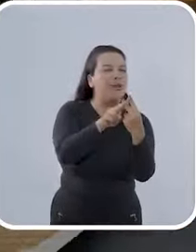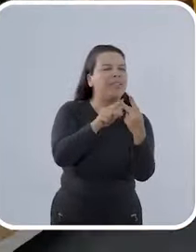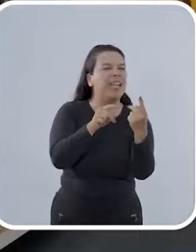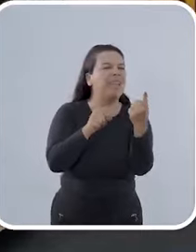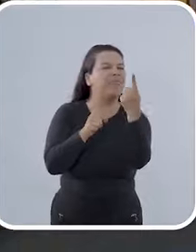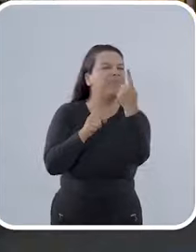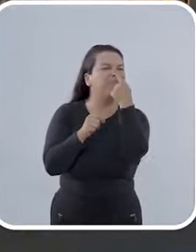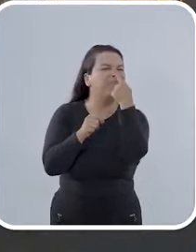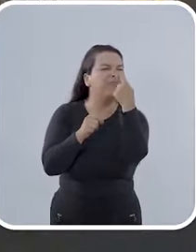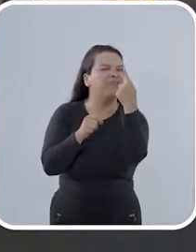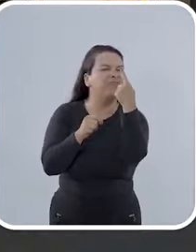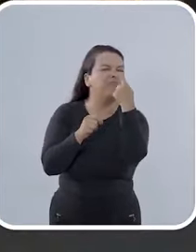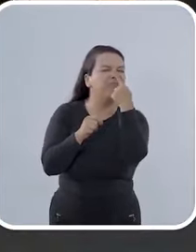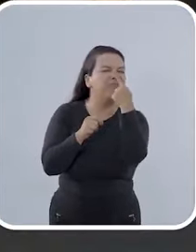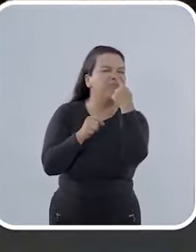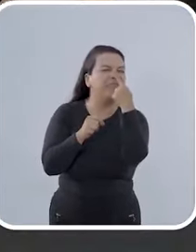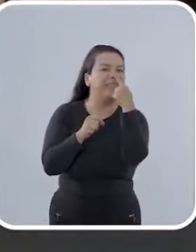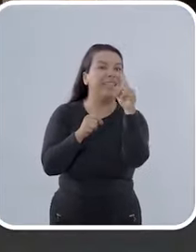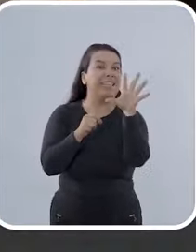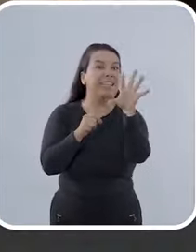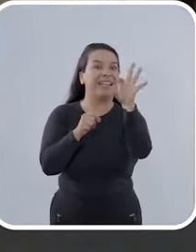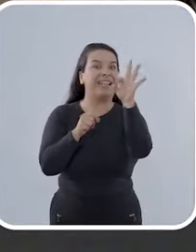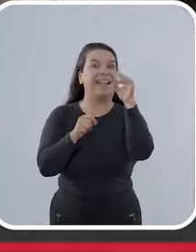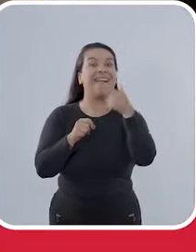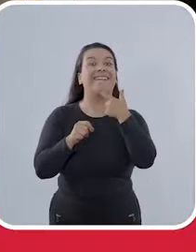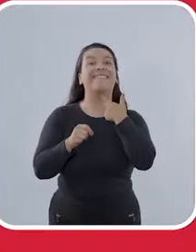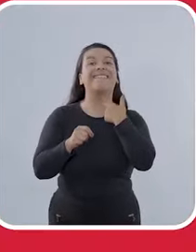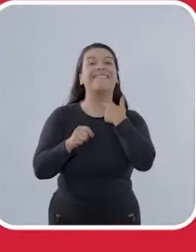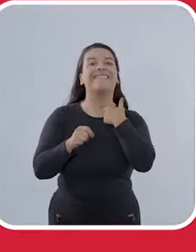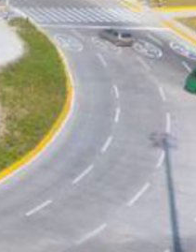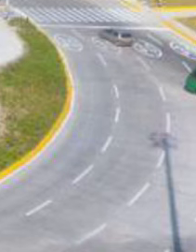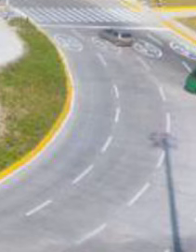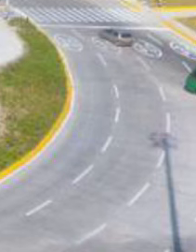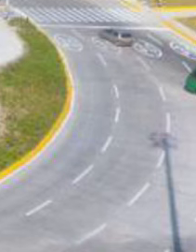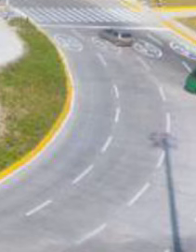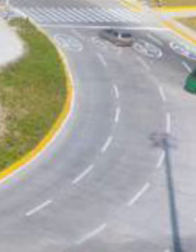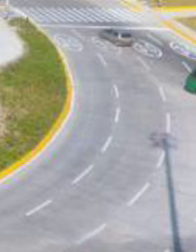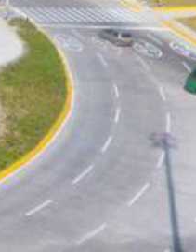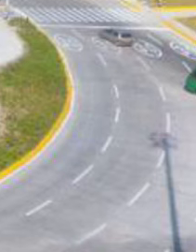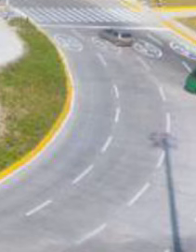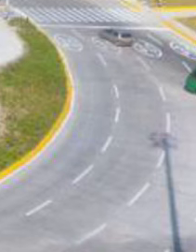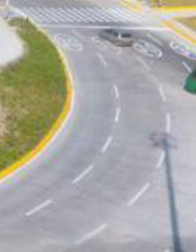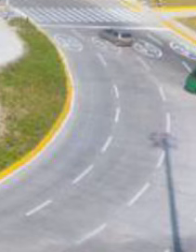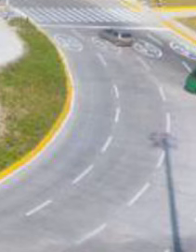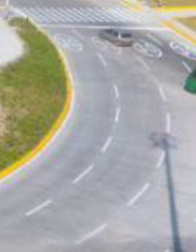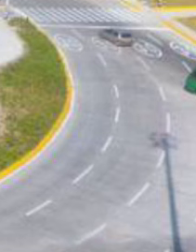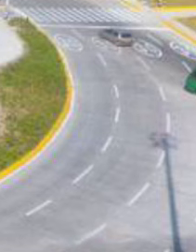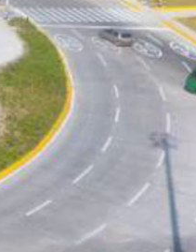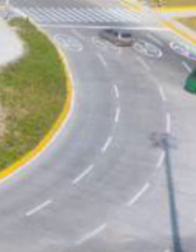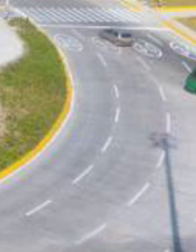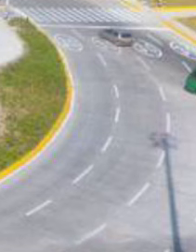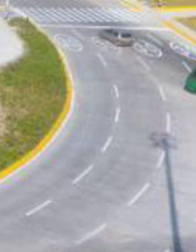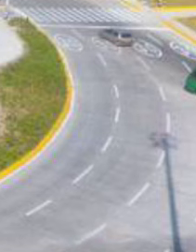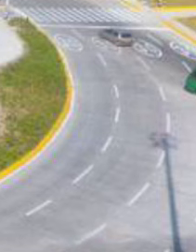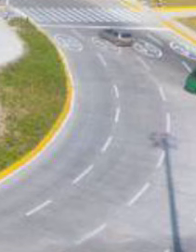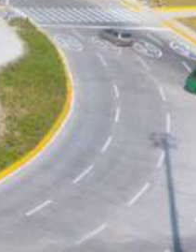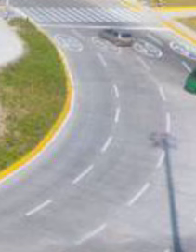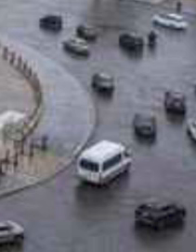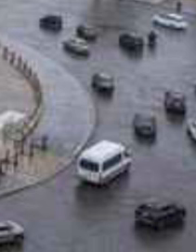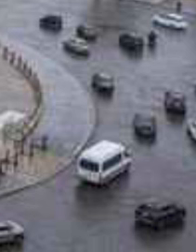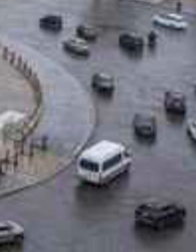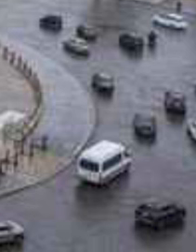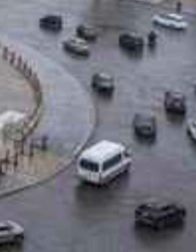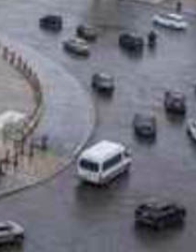al de otras ciudades del país o del mundo, que sea visto como una identificación propia de la ciudad, como por ejemplo la ventana al mundo en